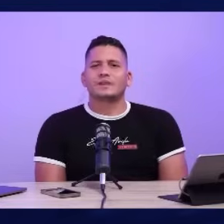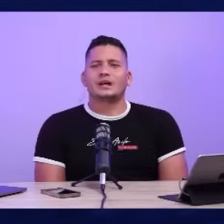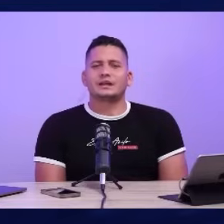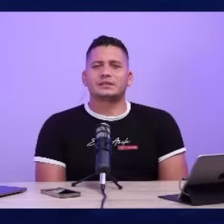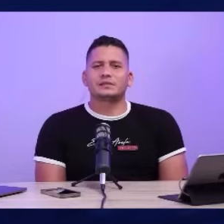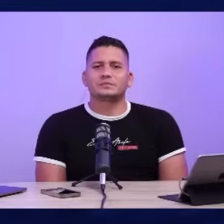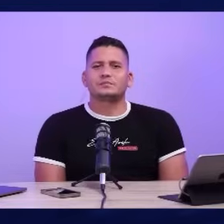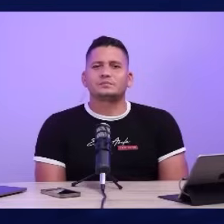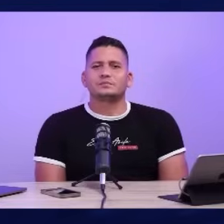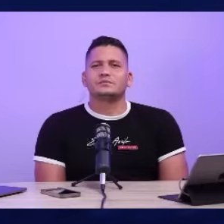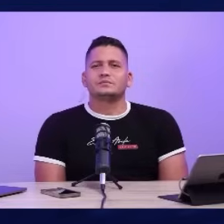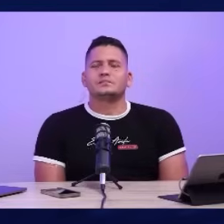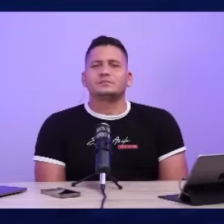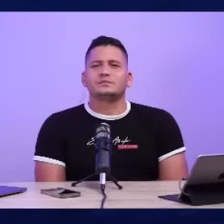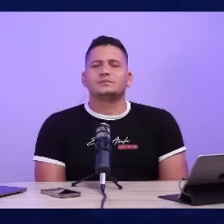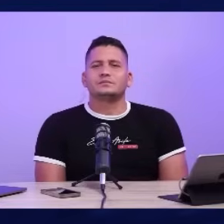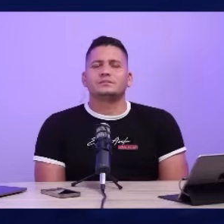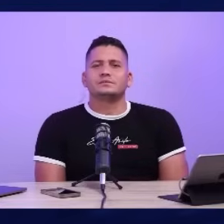Ahí